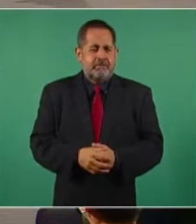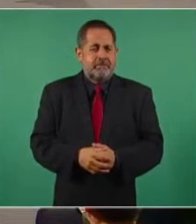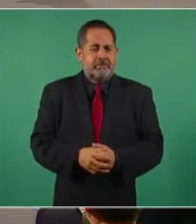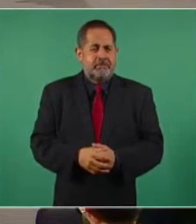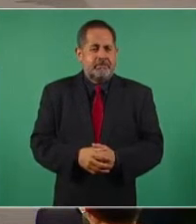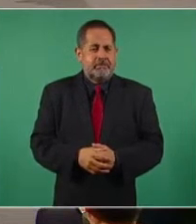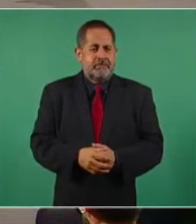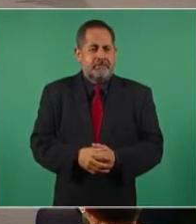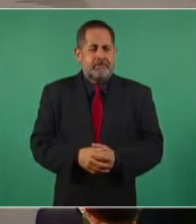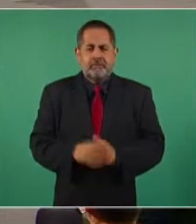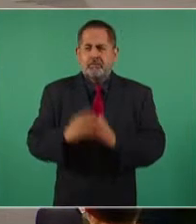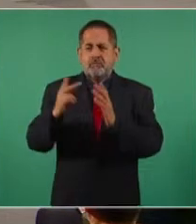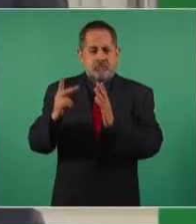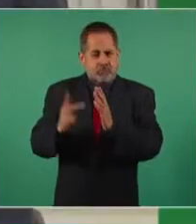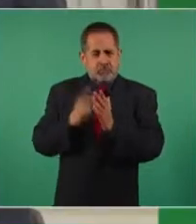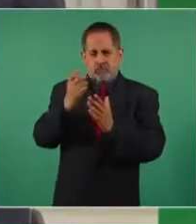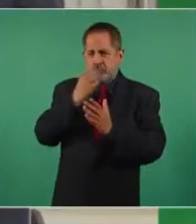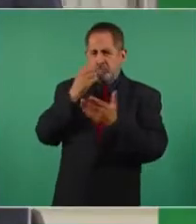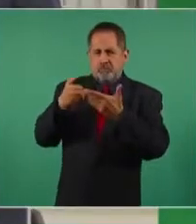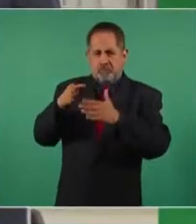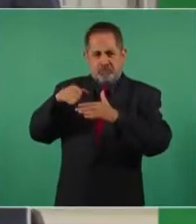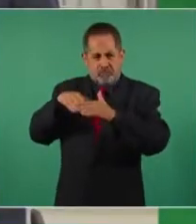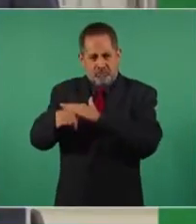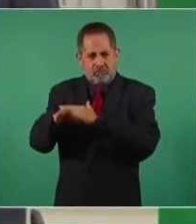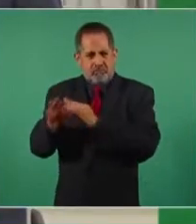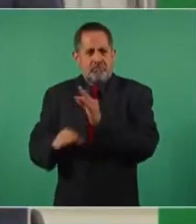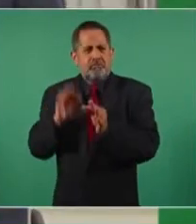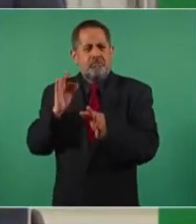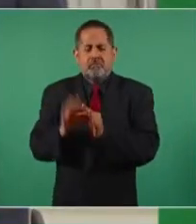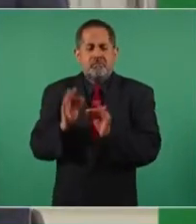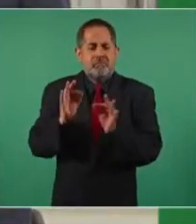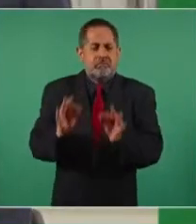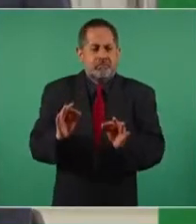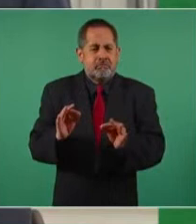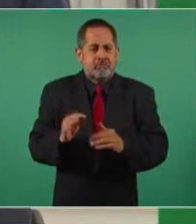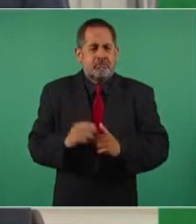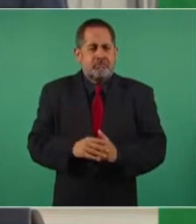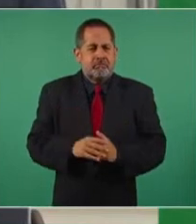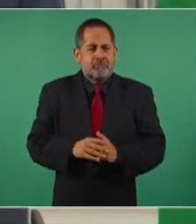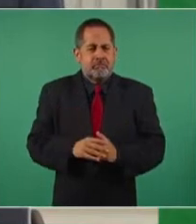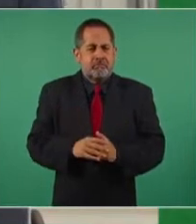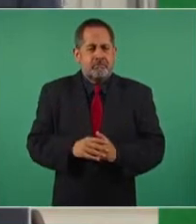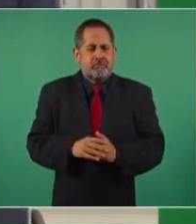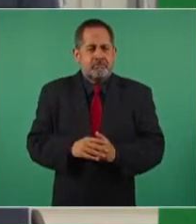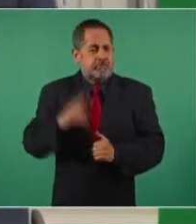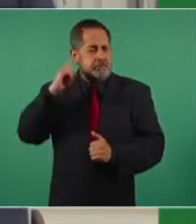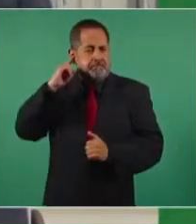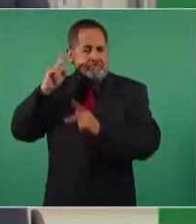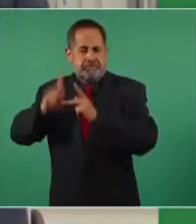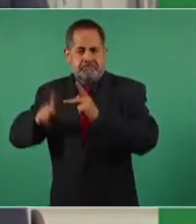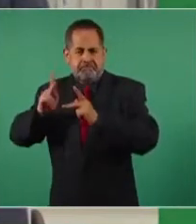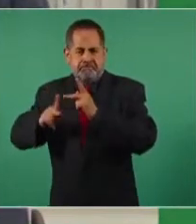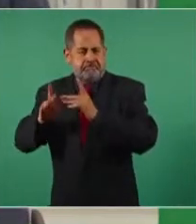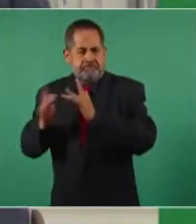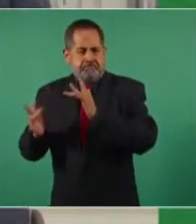porque es porque los socialistas